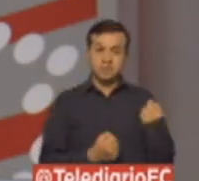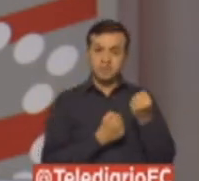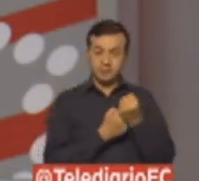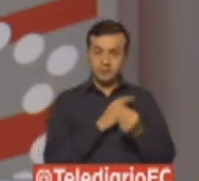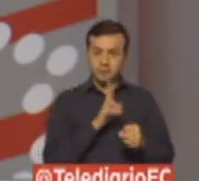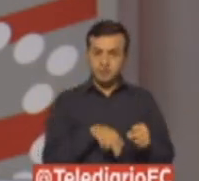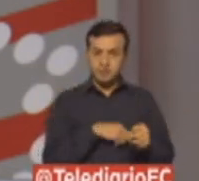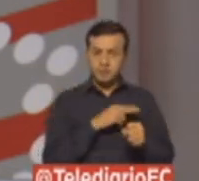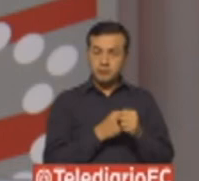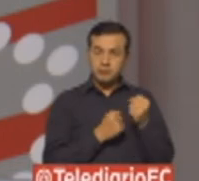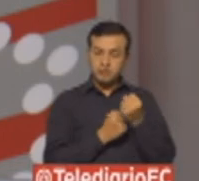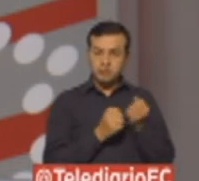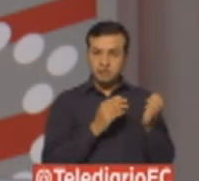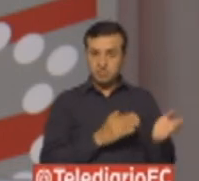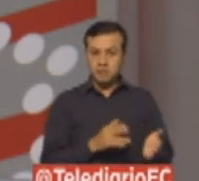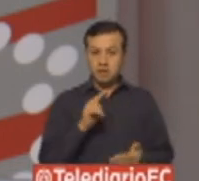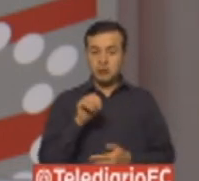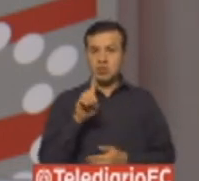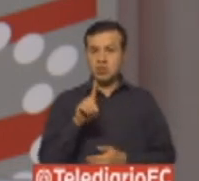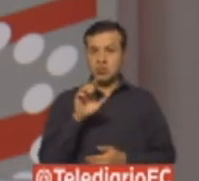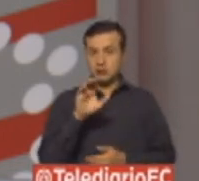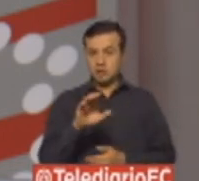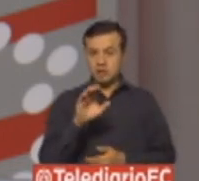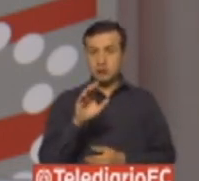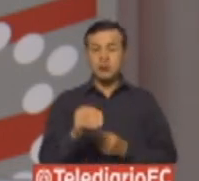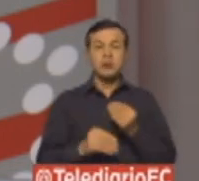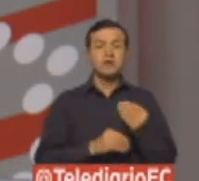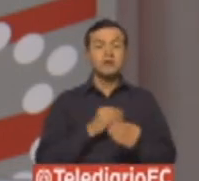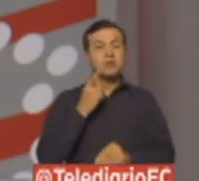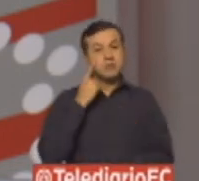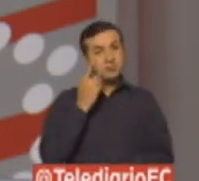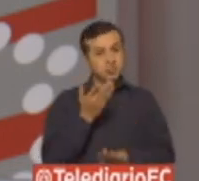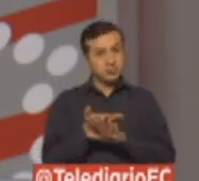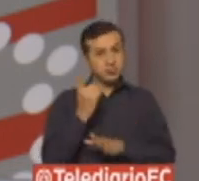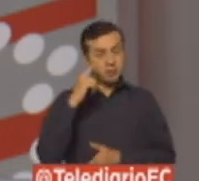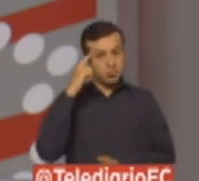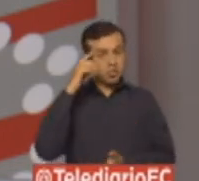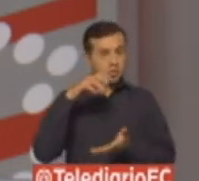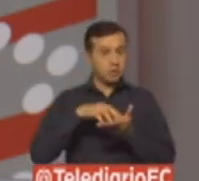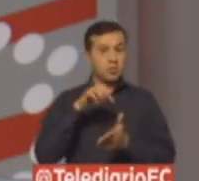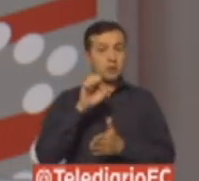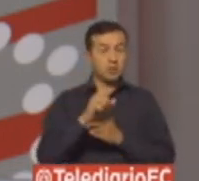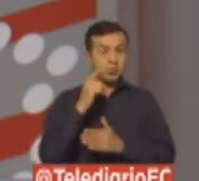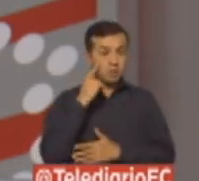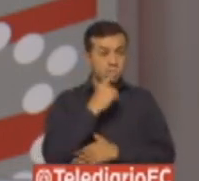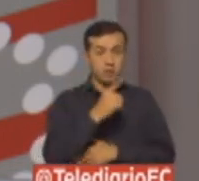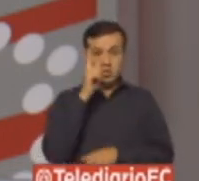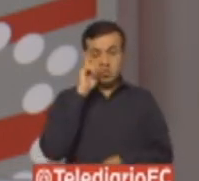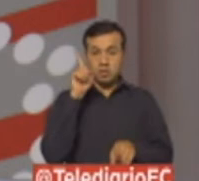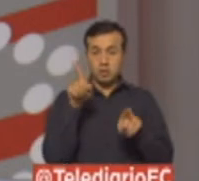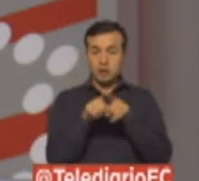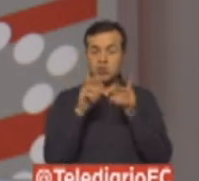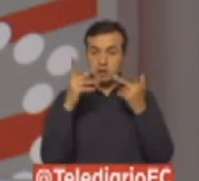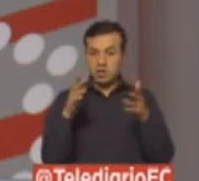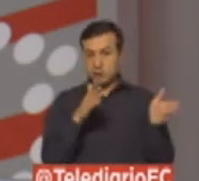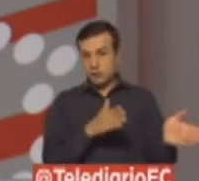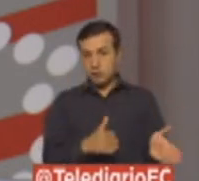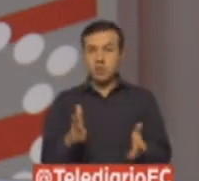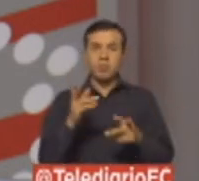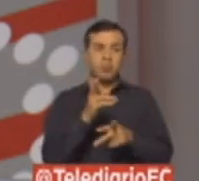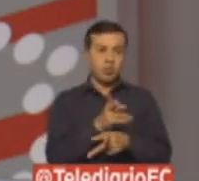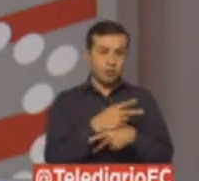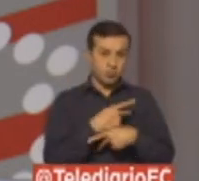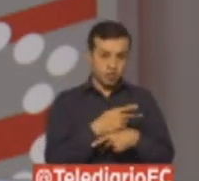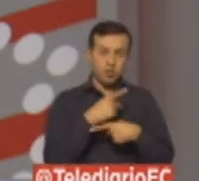nacionalmente determinadas los de nrc que van a ser presentados por el gobierno nacional como también un acuerdo construido con sector